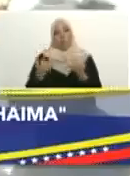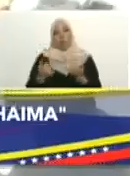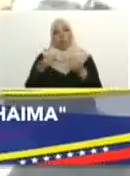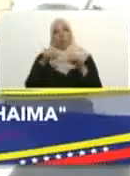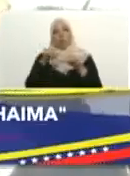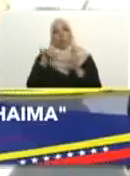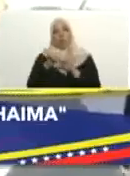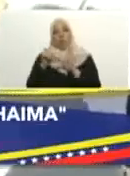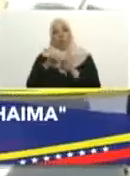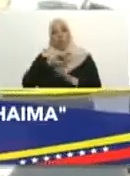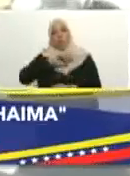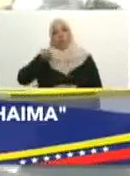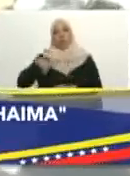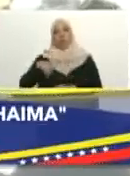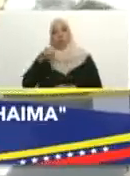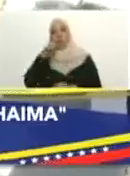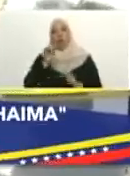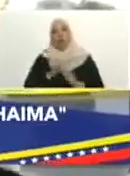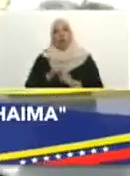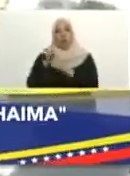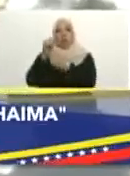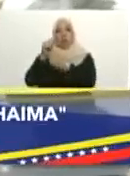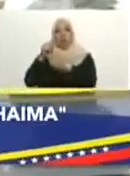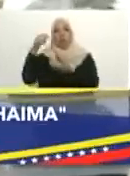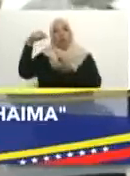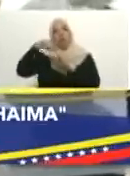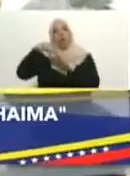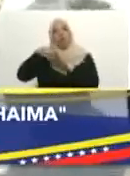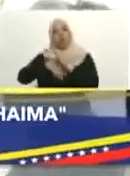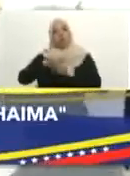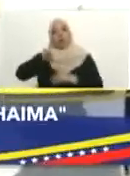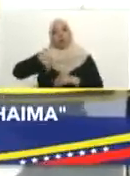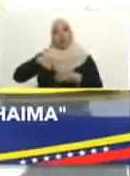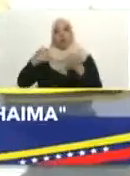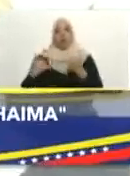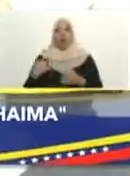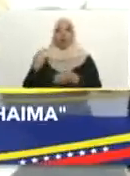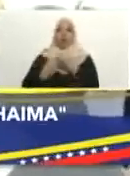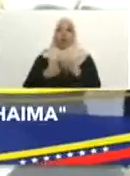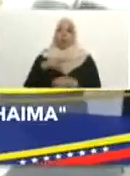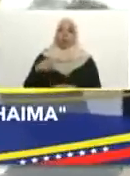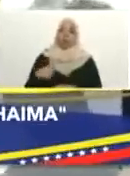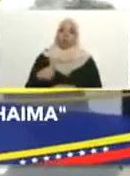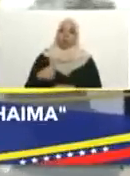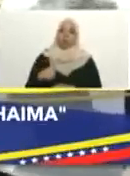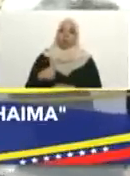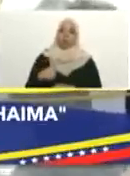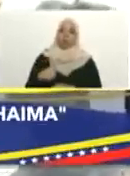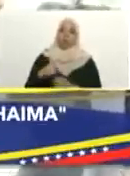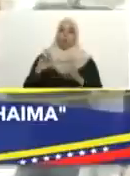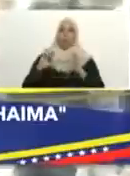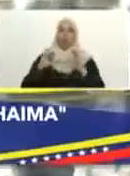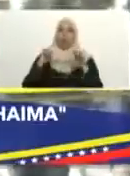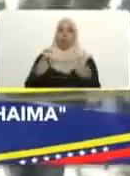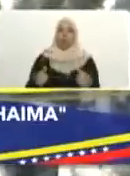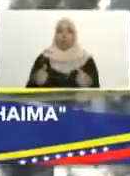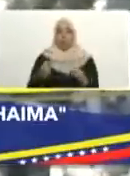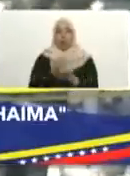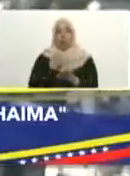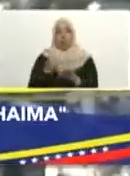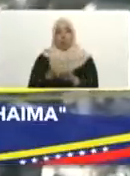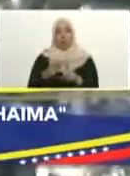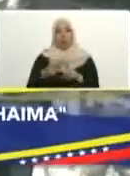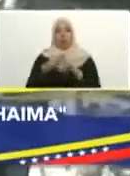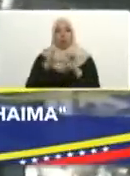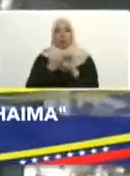ser el líder de la perforación en esta macolla, que desde su inicio entregamos